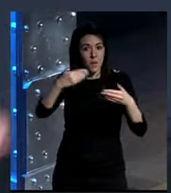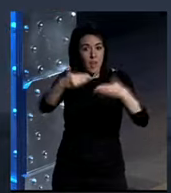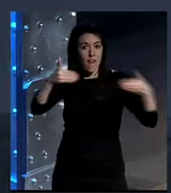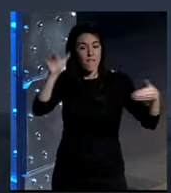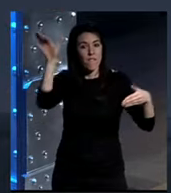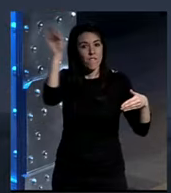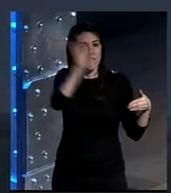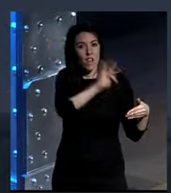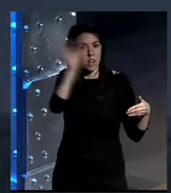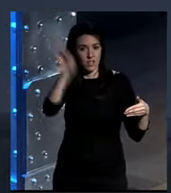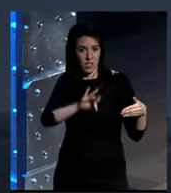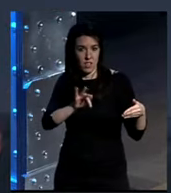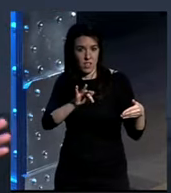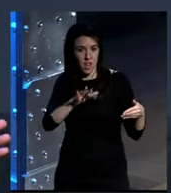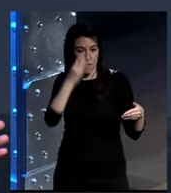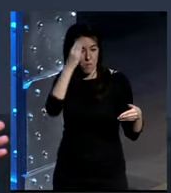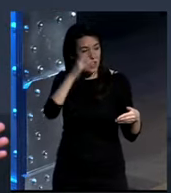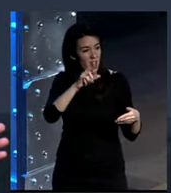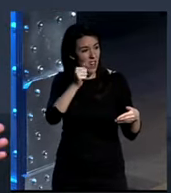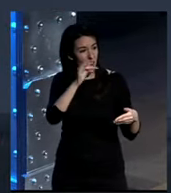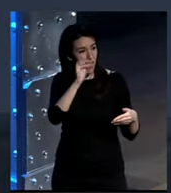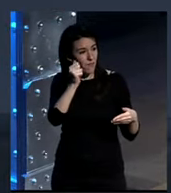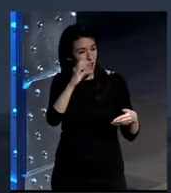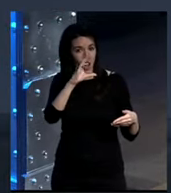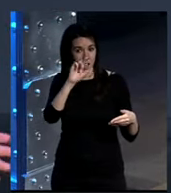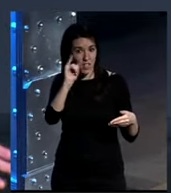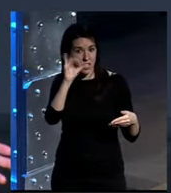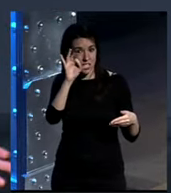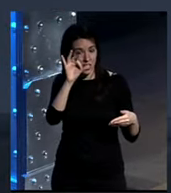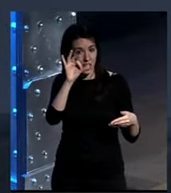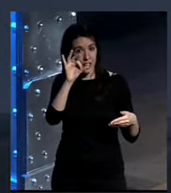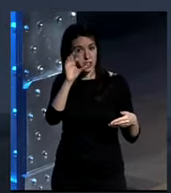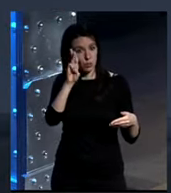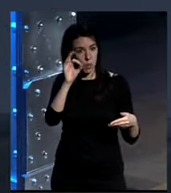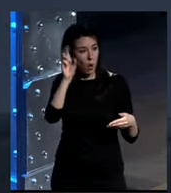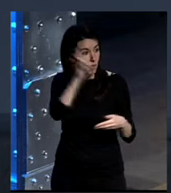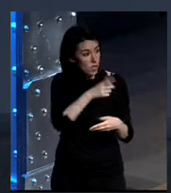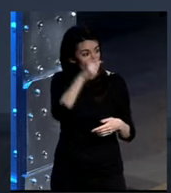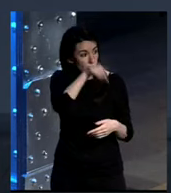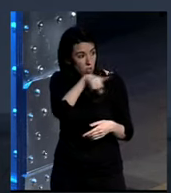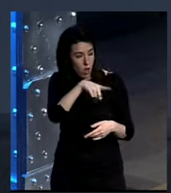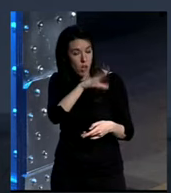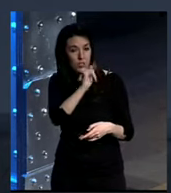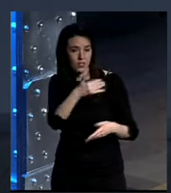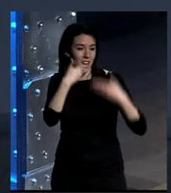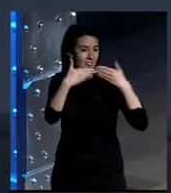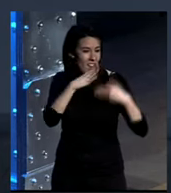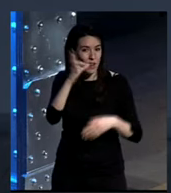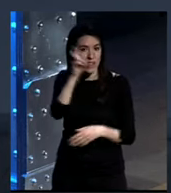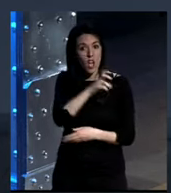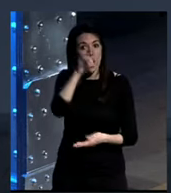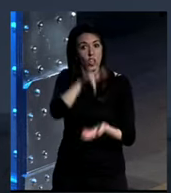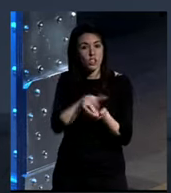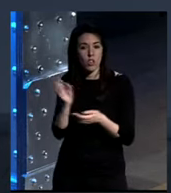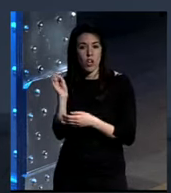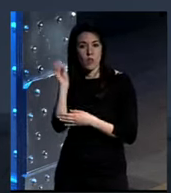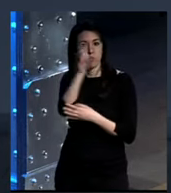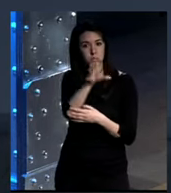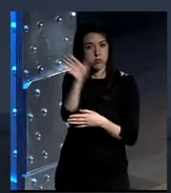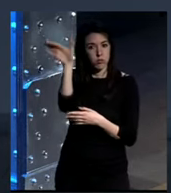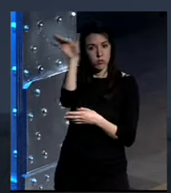hoy aquí a Rafa Crespo. Creo que sí, ¿no, Rafa? Gracias por estar aquí también, Rafa. Tendremos una emisión